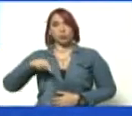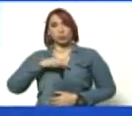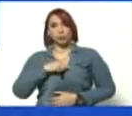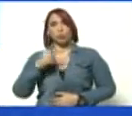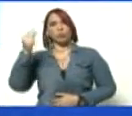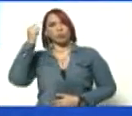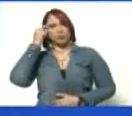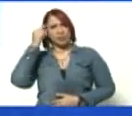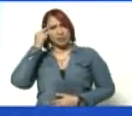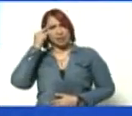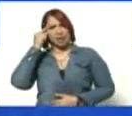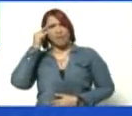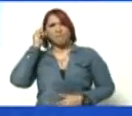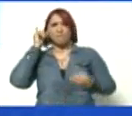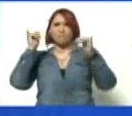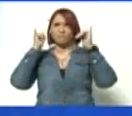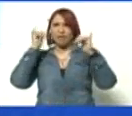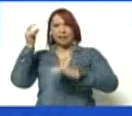de júbilo,